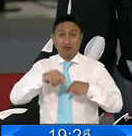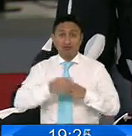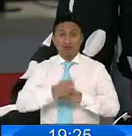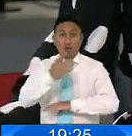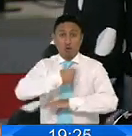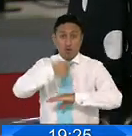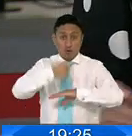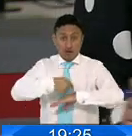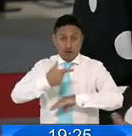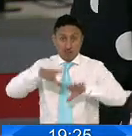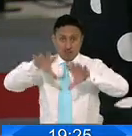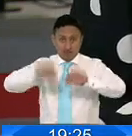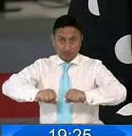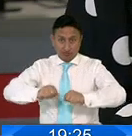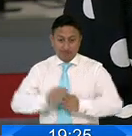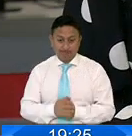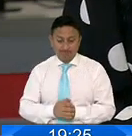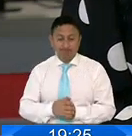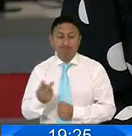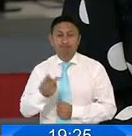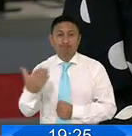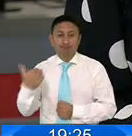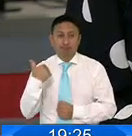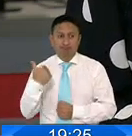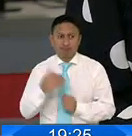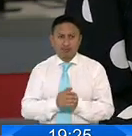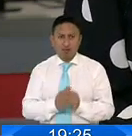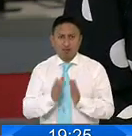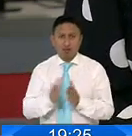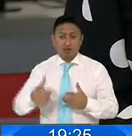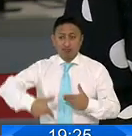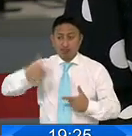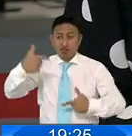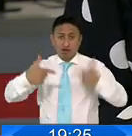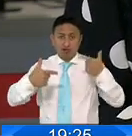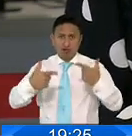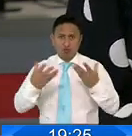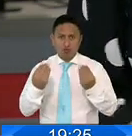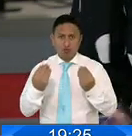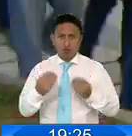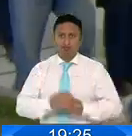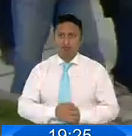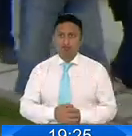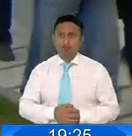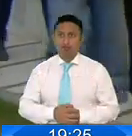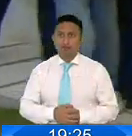del Guayas. En poder de los sospechosos se encontró gran cantidad de armas de fuego.